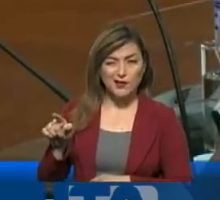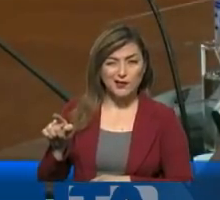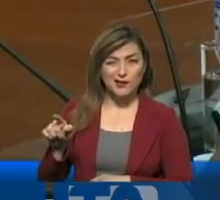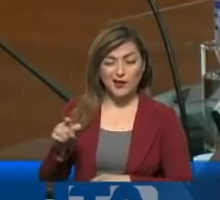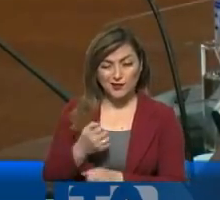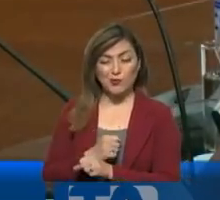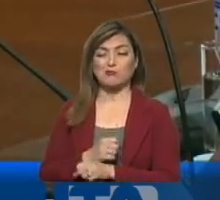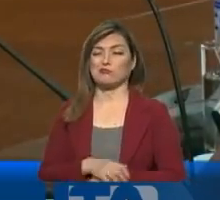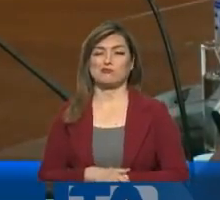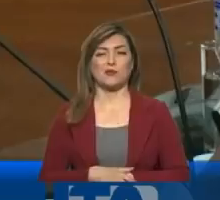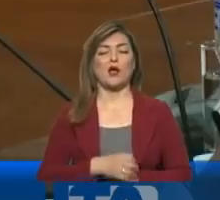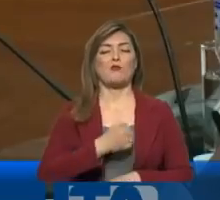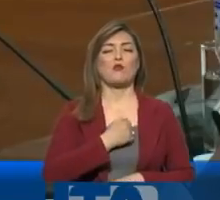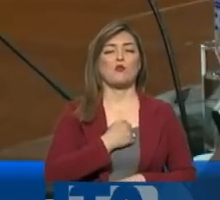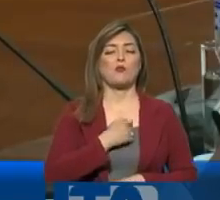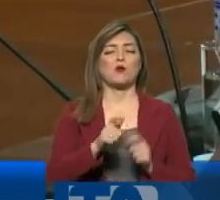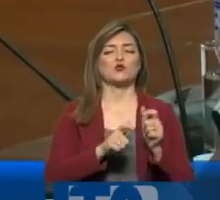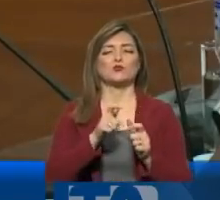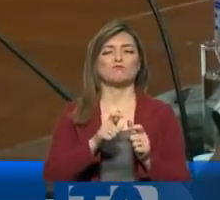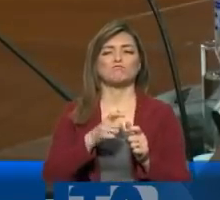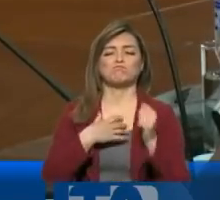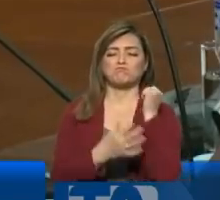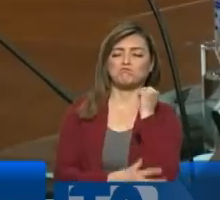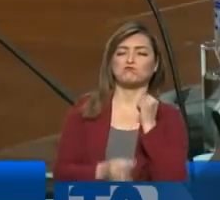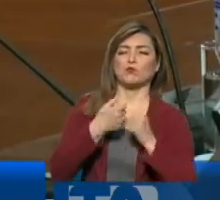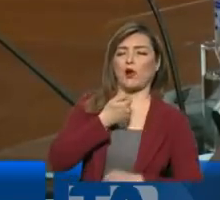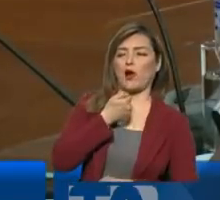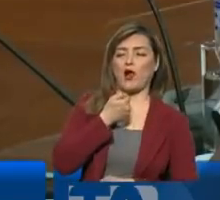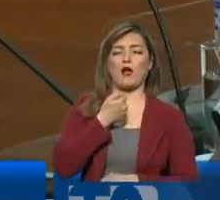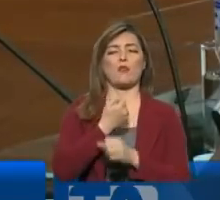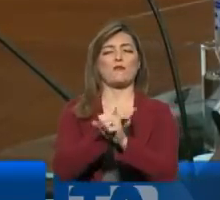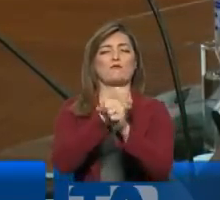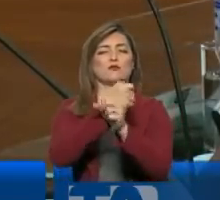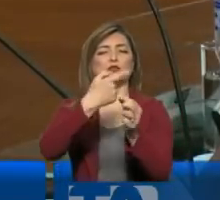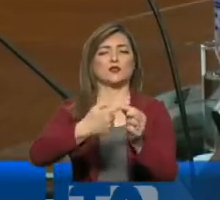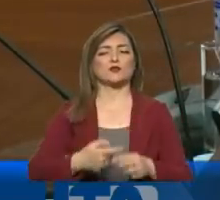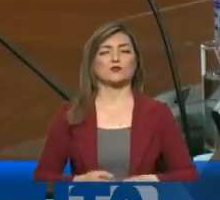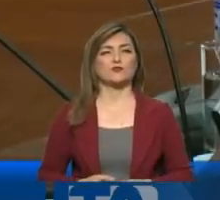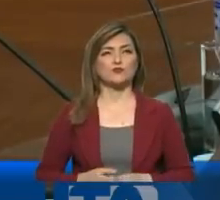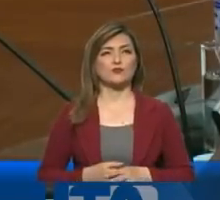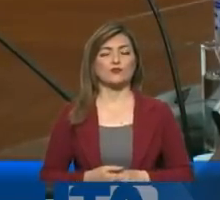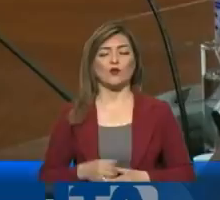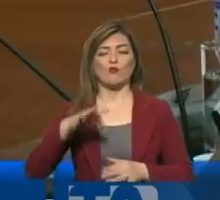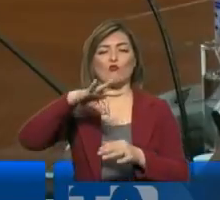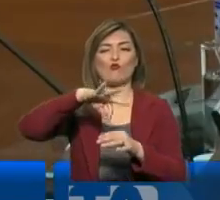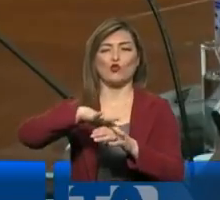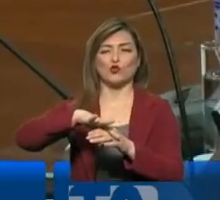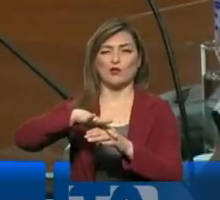estamos defendiendo al pueblo de Quito, los que somos amigos, estamos con el micrófono el día de hoy. Y los amigos votamos